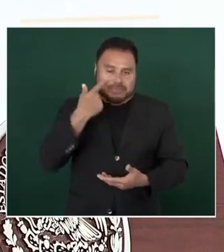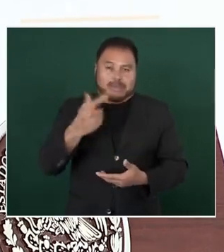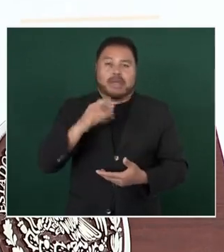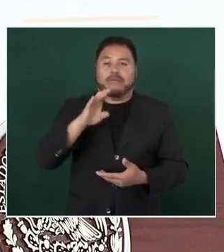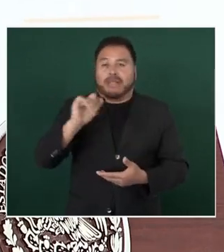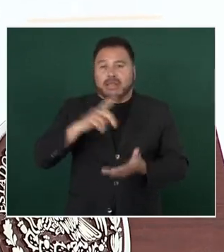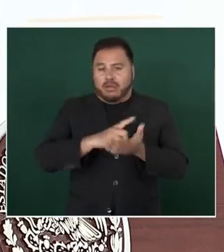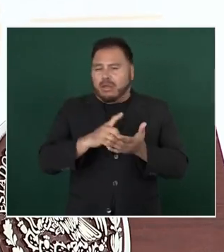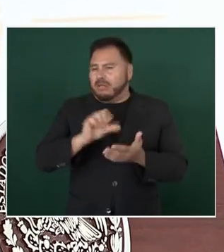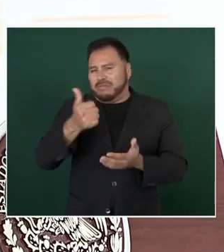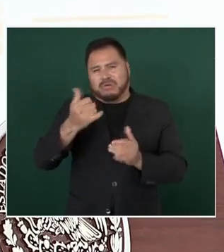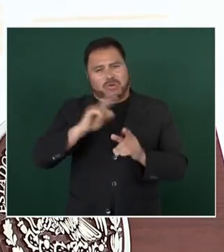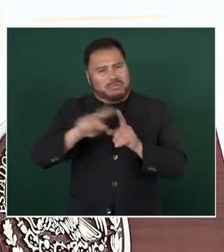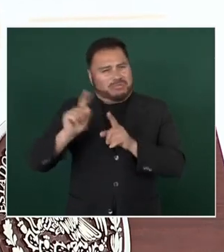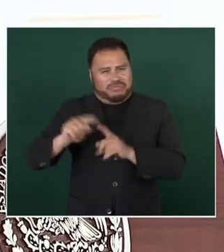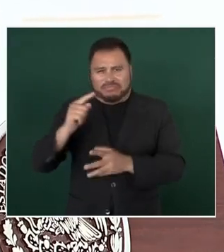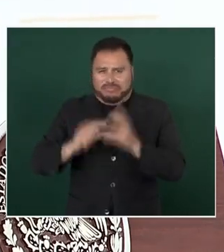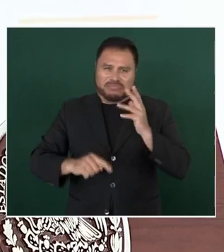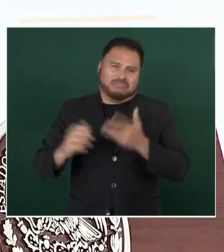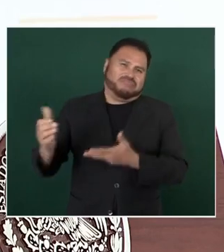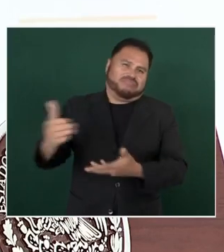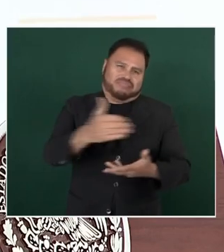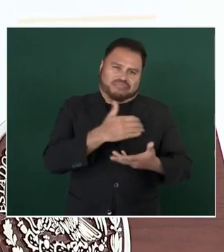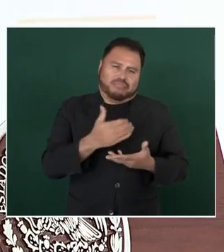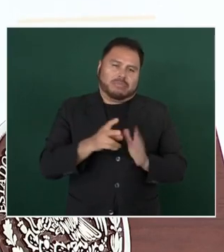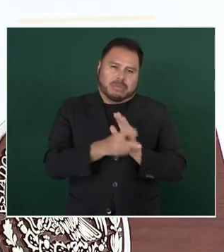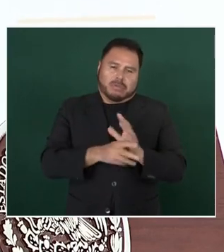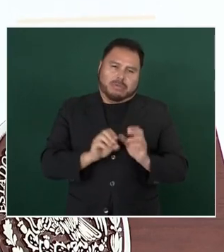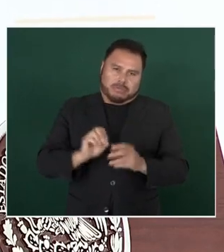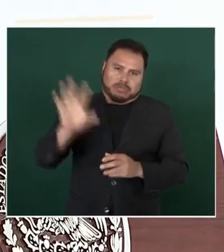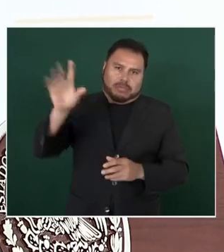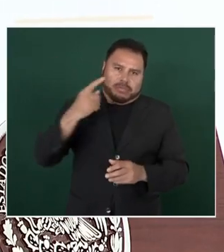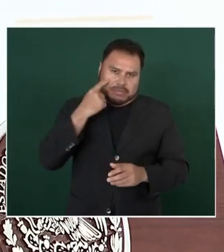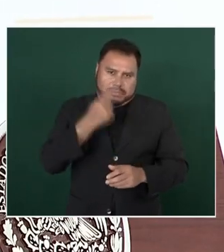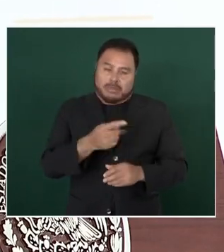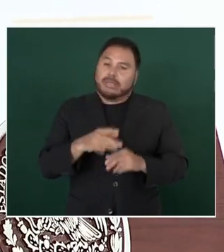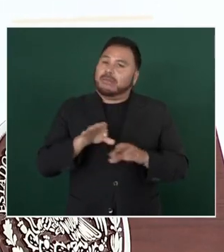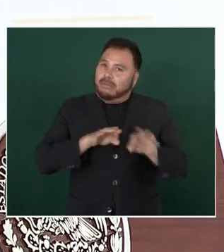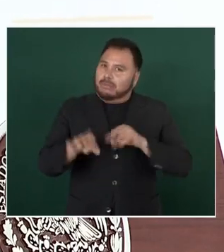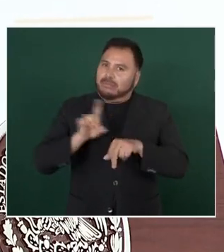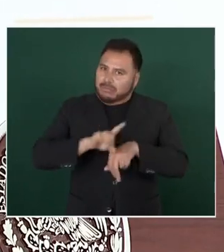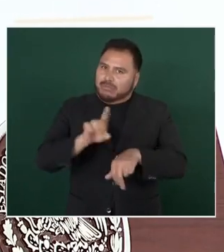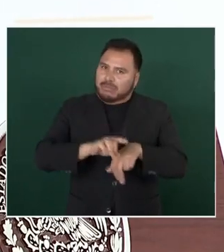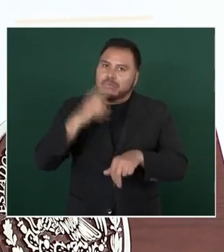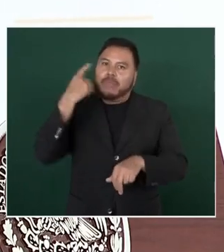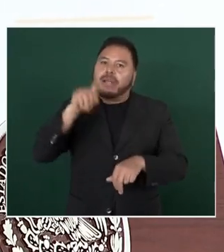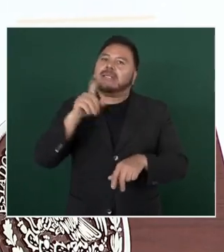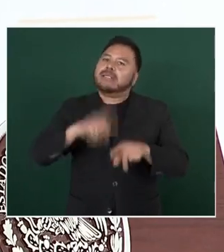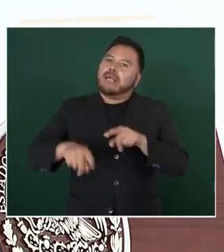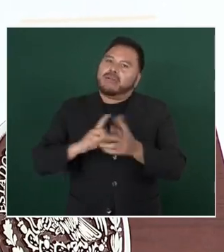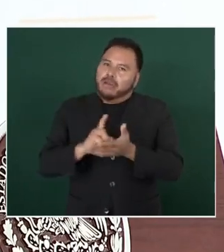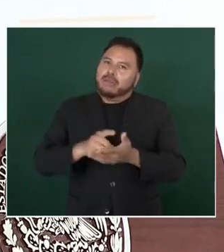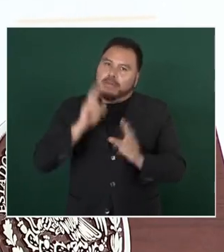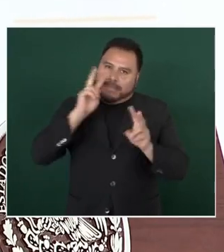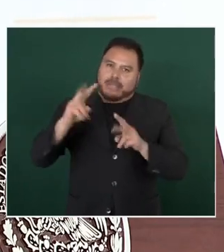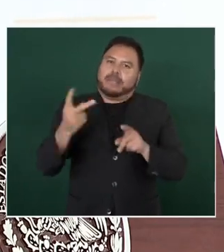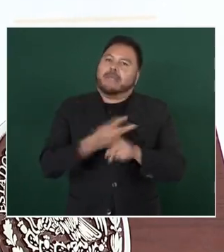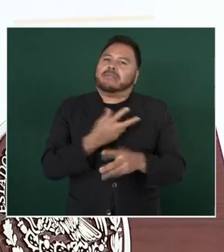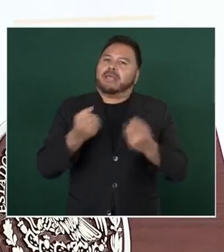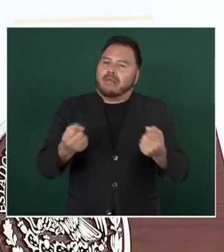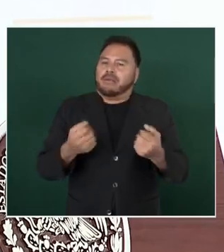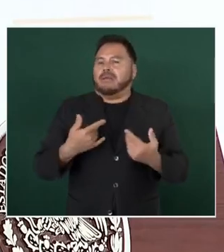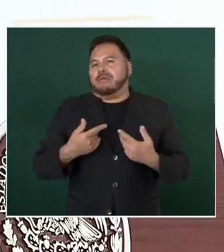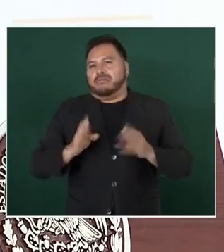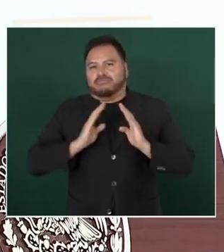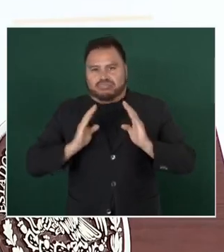sino cualquier tipo de drogas, que es el trabajo que se hace diariamente, para que ustedes puedan ver lo que hacen las Fuerzas Armadas,